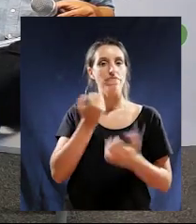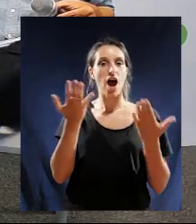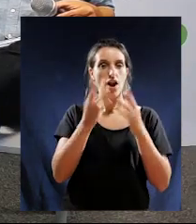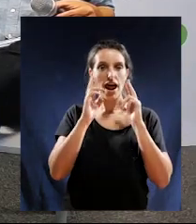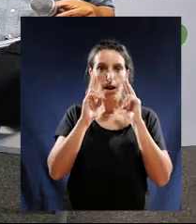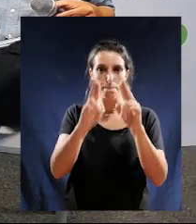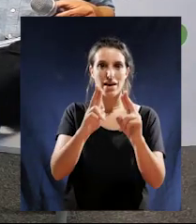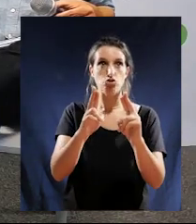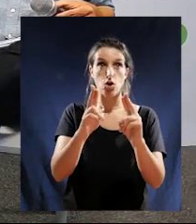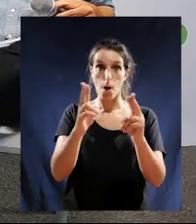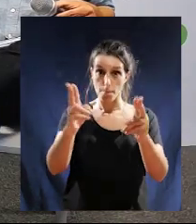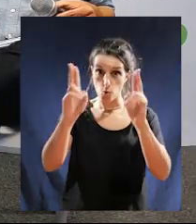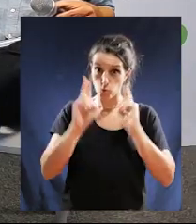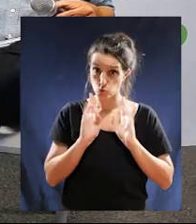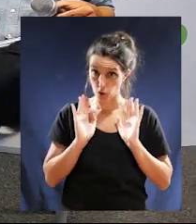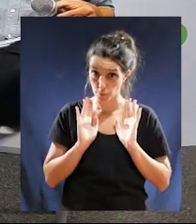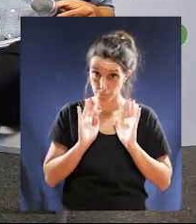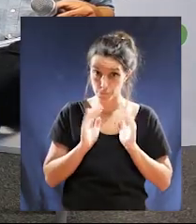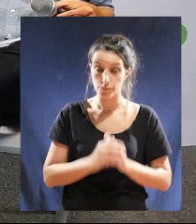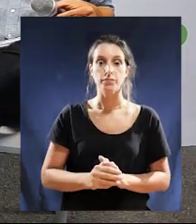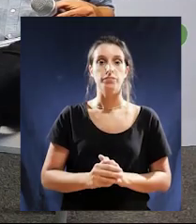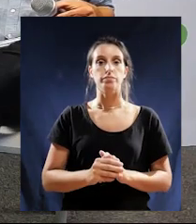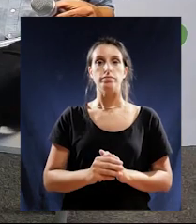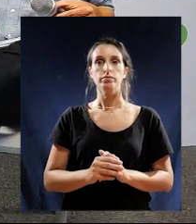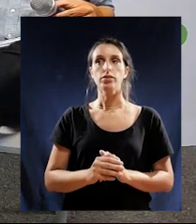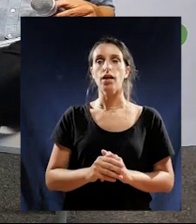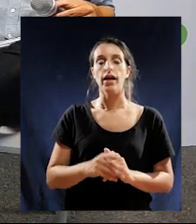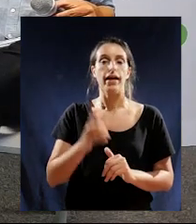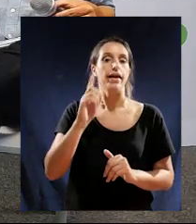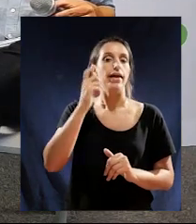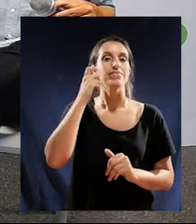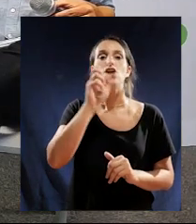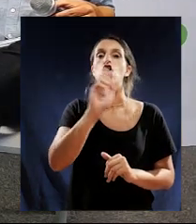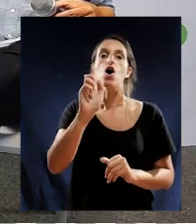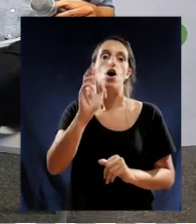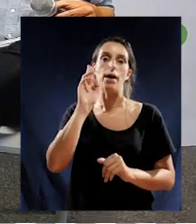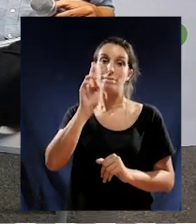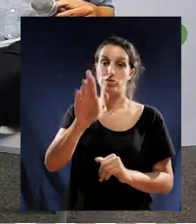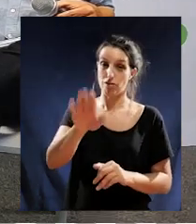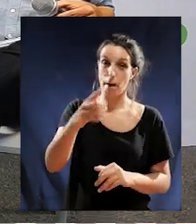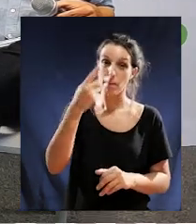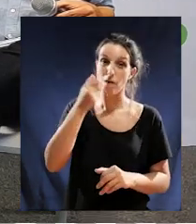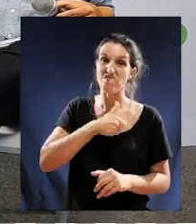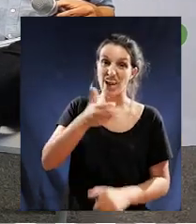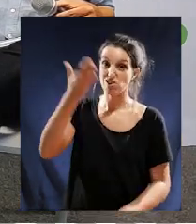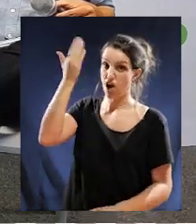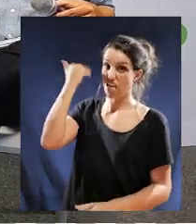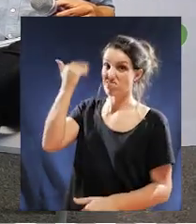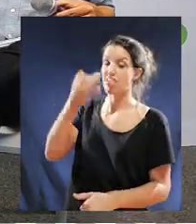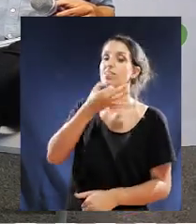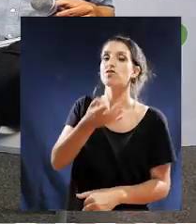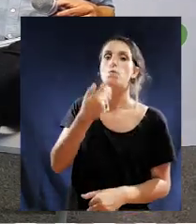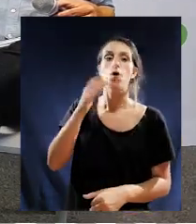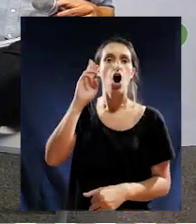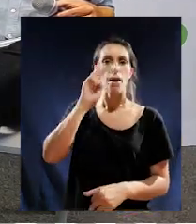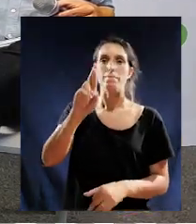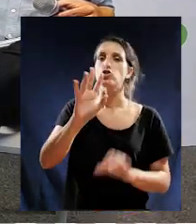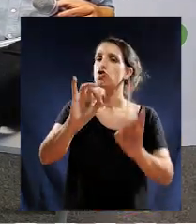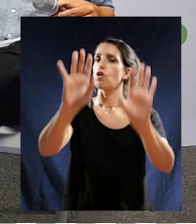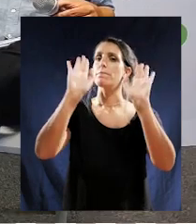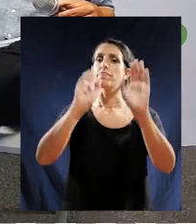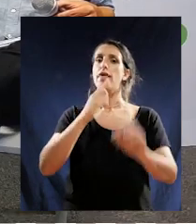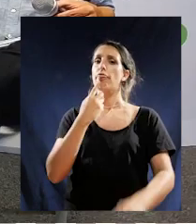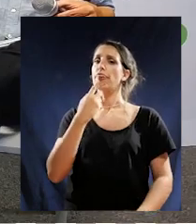muy importante este respeto mutuo esta idea del respeto no como vieron que hay una vieja y del respeto que solo